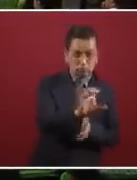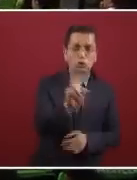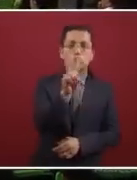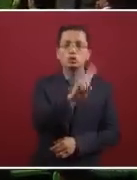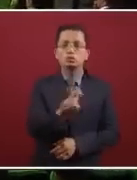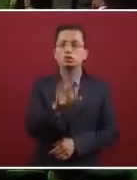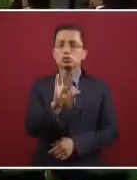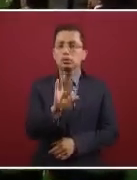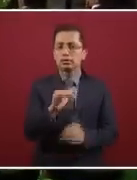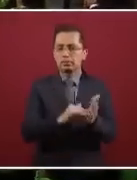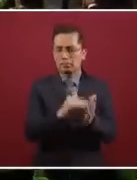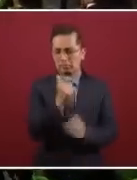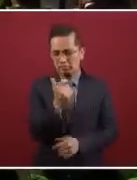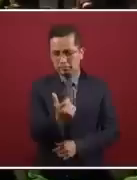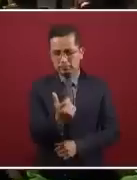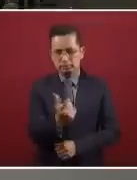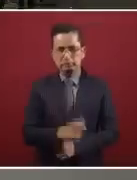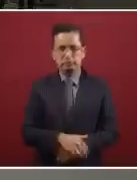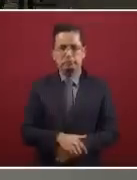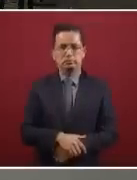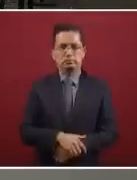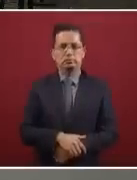240 mil pesos.